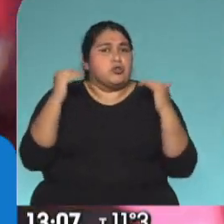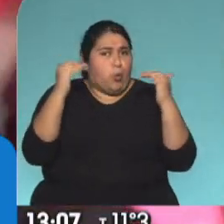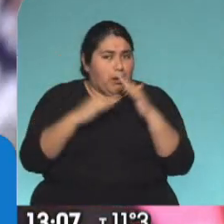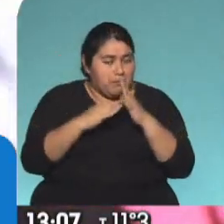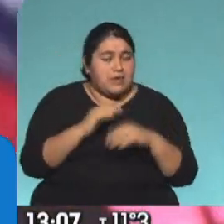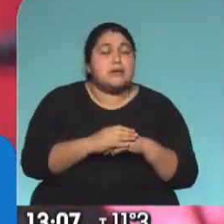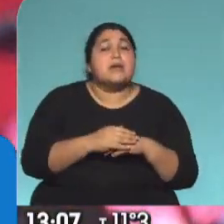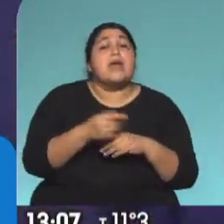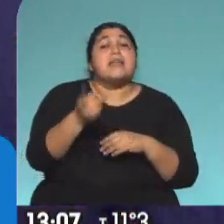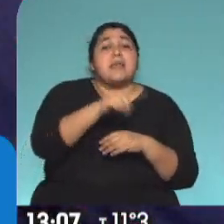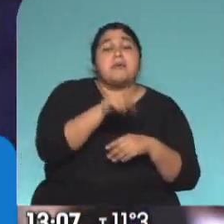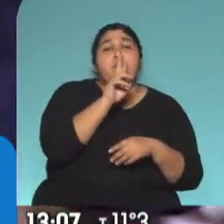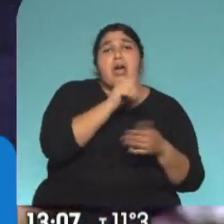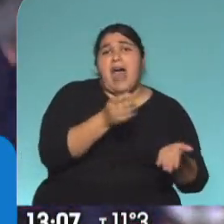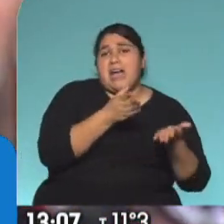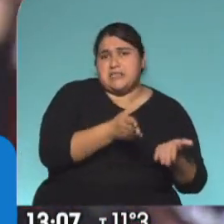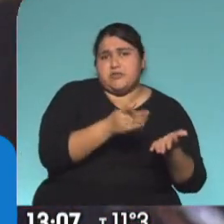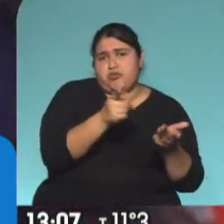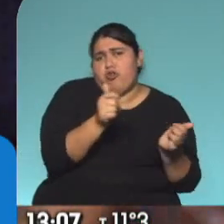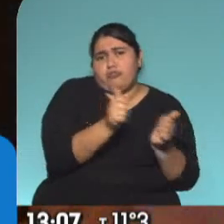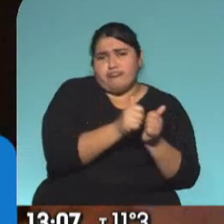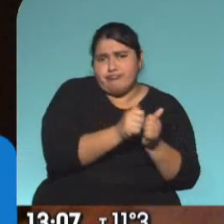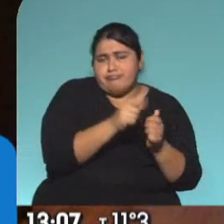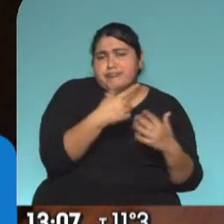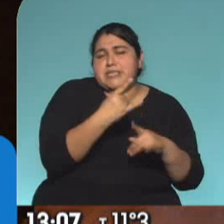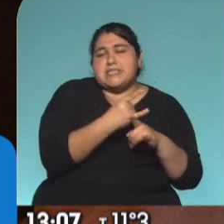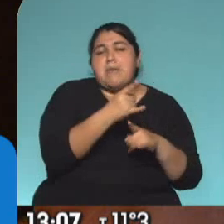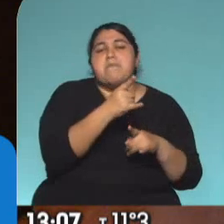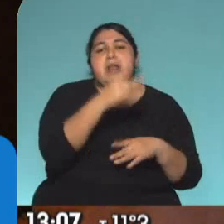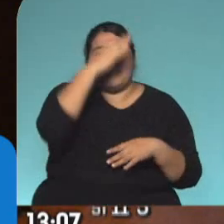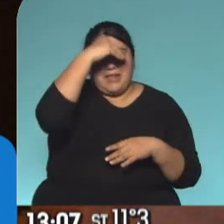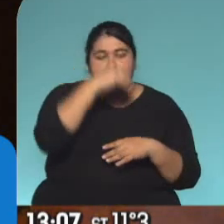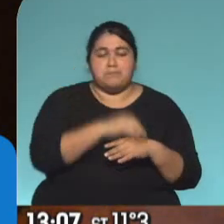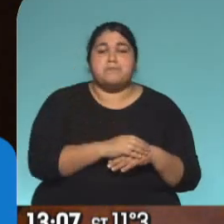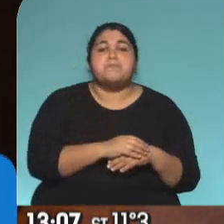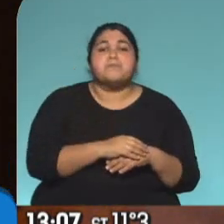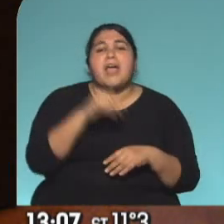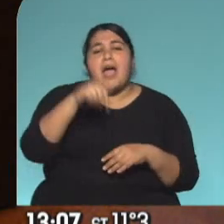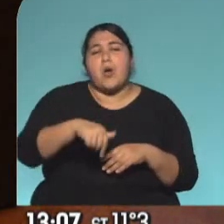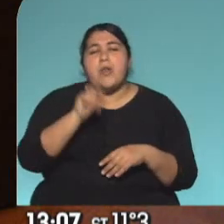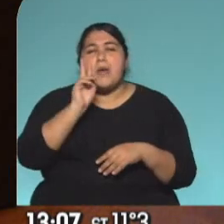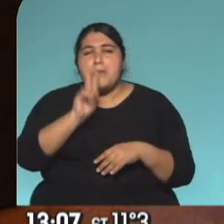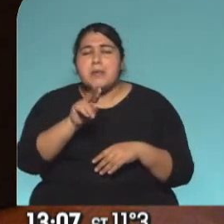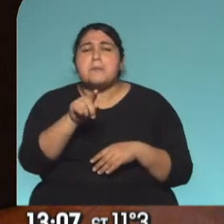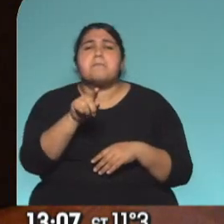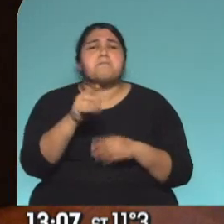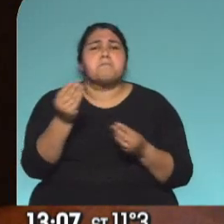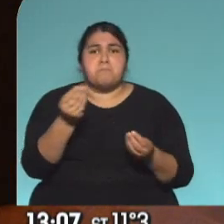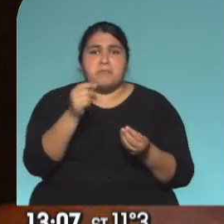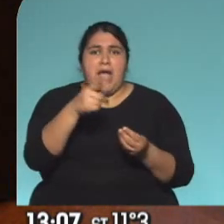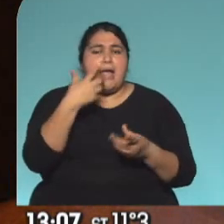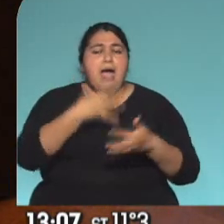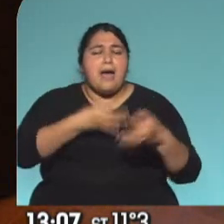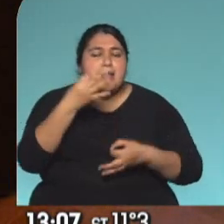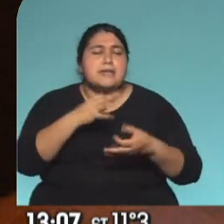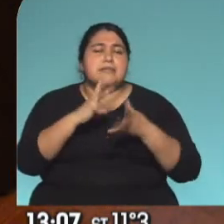Hicks, que es una asesora muy cercana de Trump. Vamos a ver un paquete de audios ahora donde se analiza y